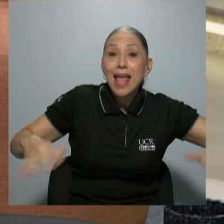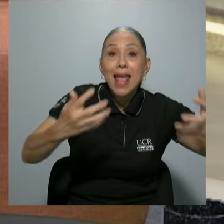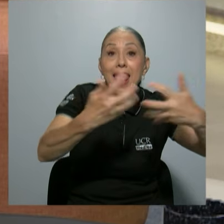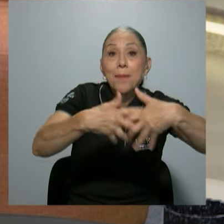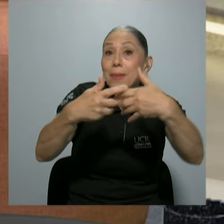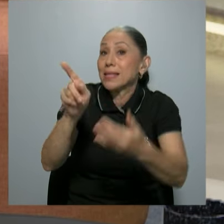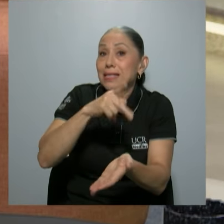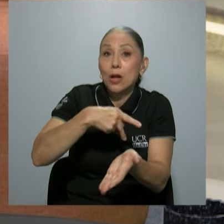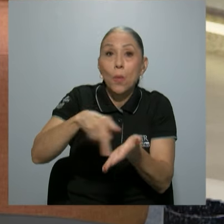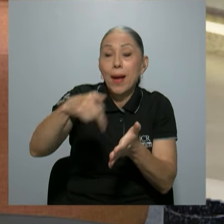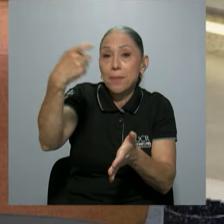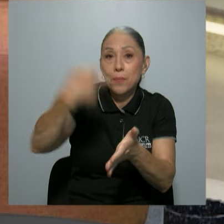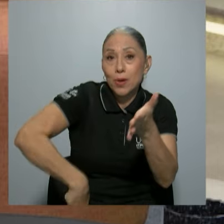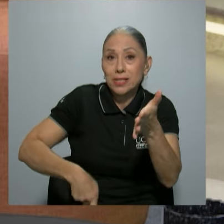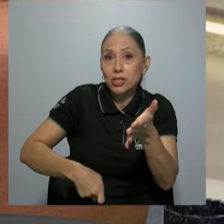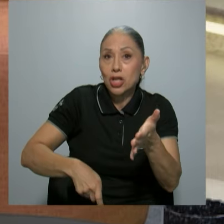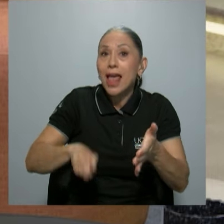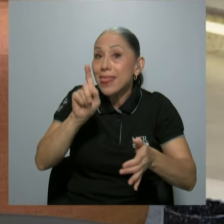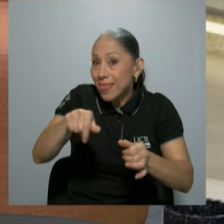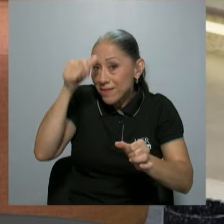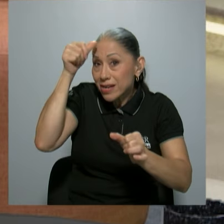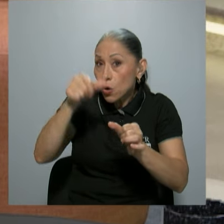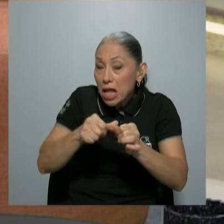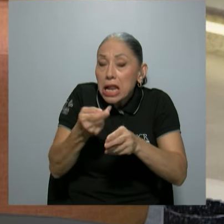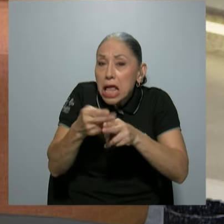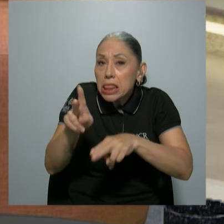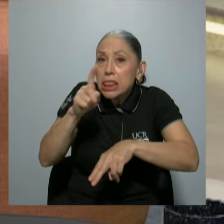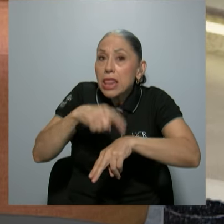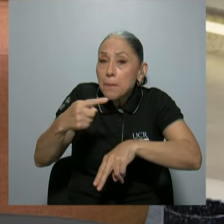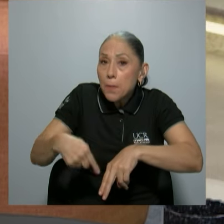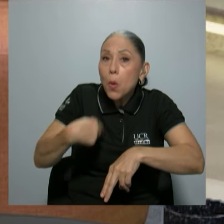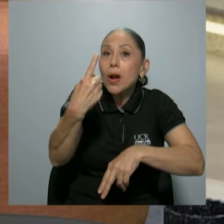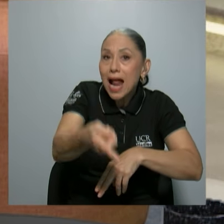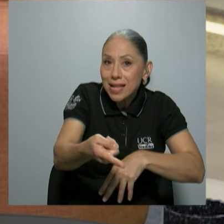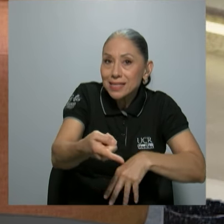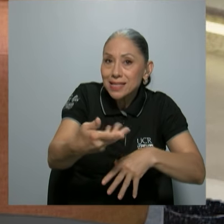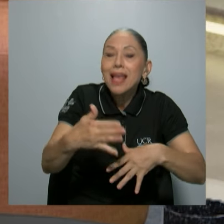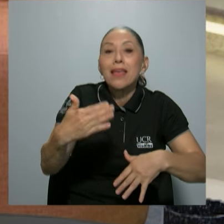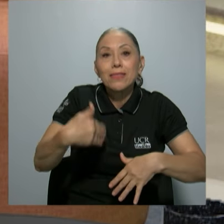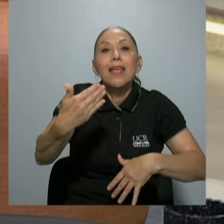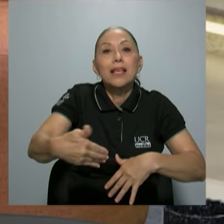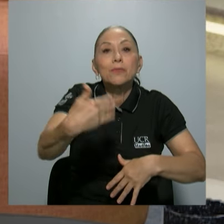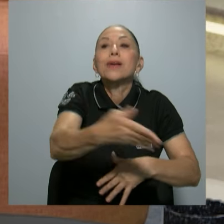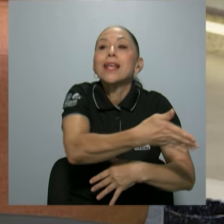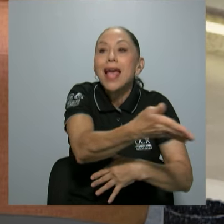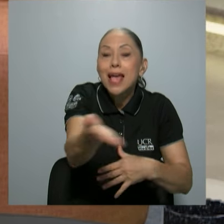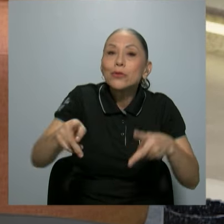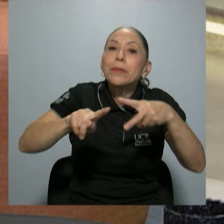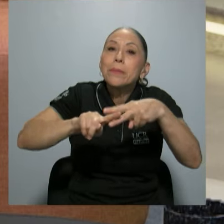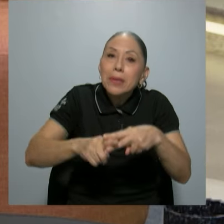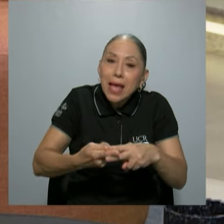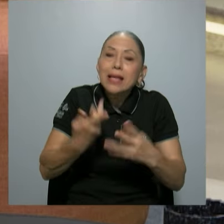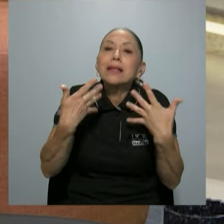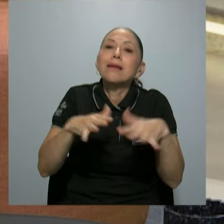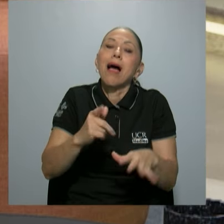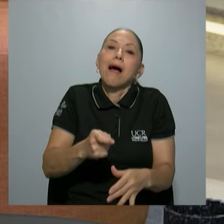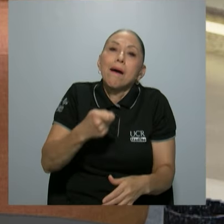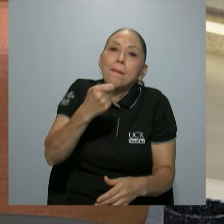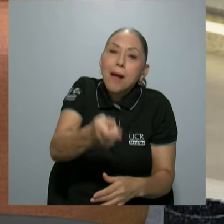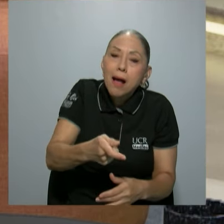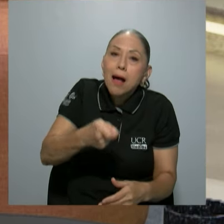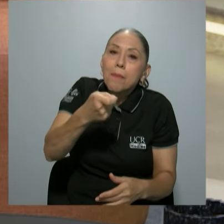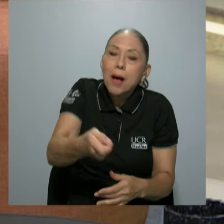hay que recordar que son temporales. Después ellos se van, con el paso del tiempo, incorporando al pago de los